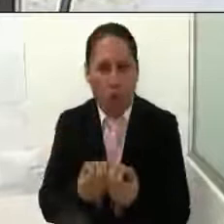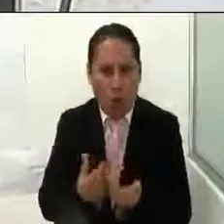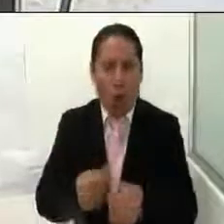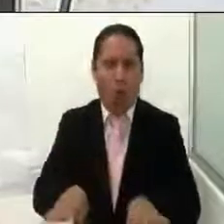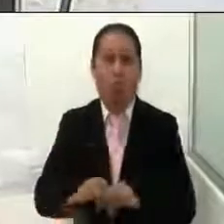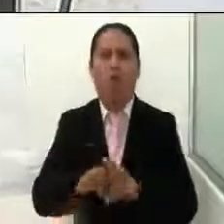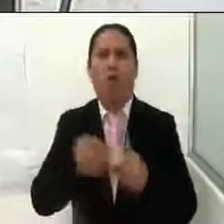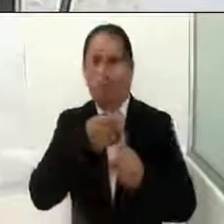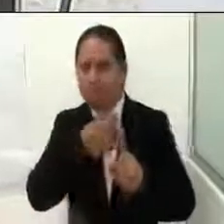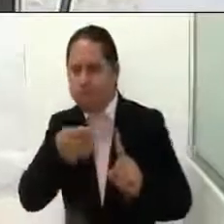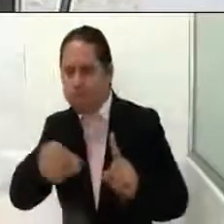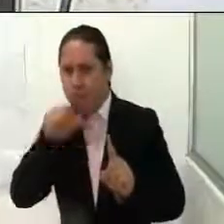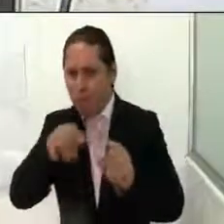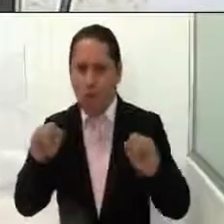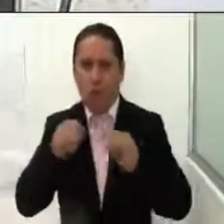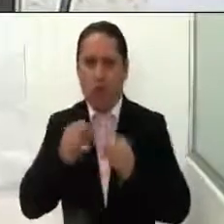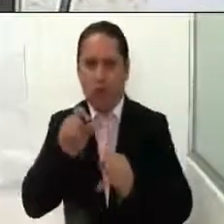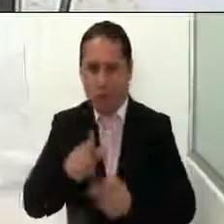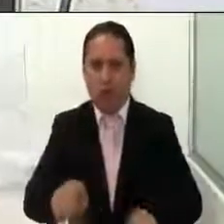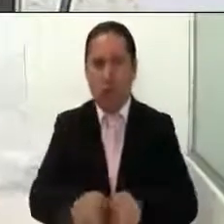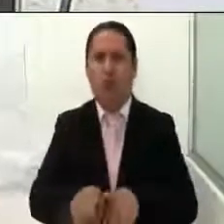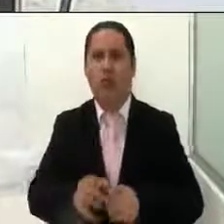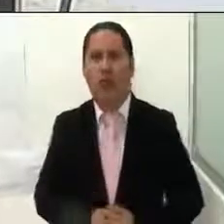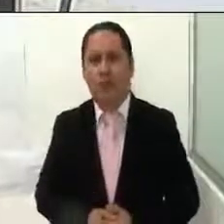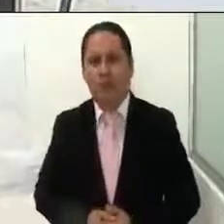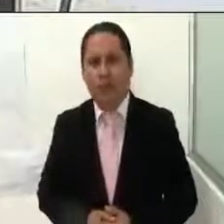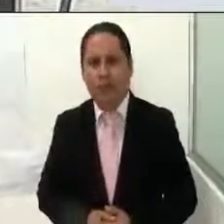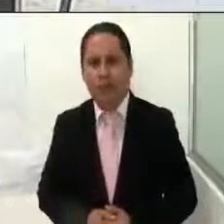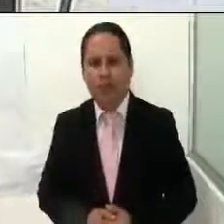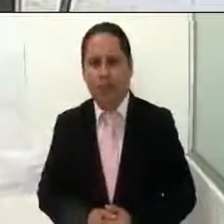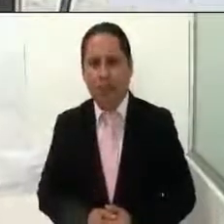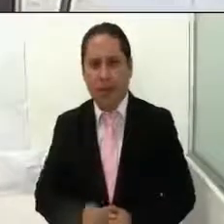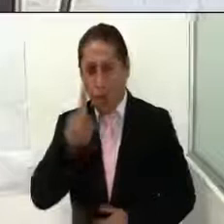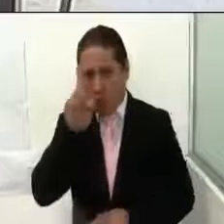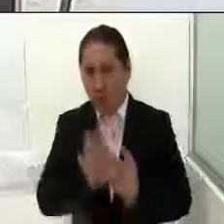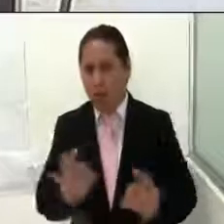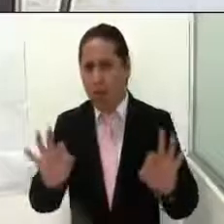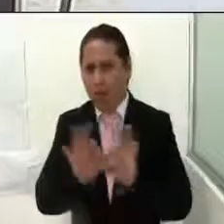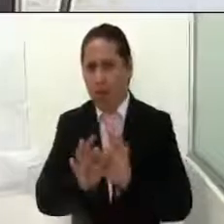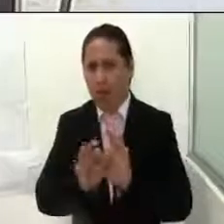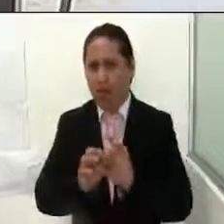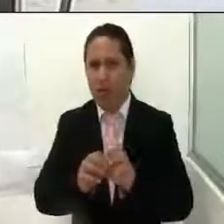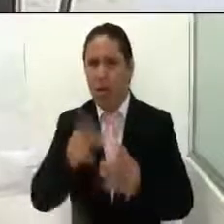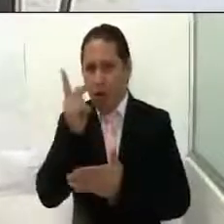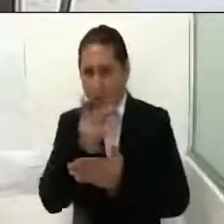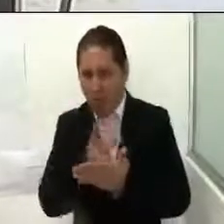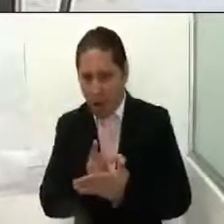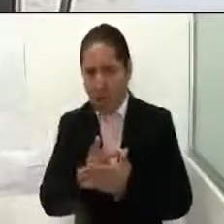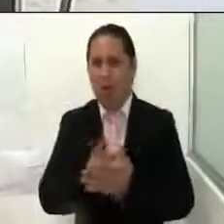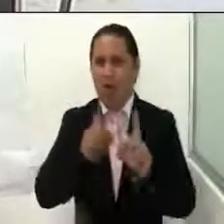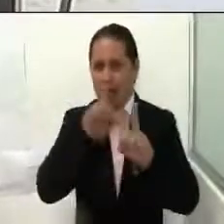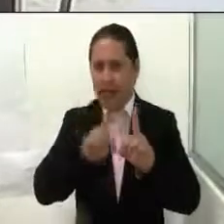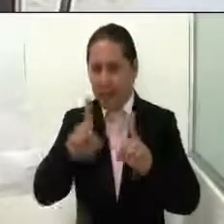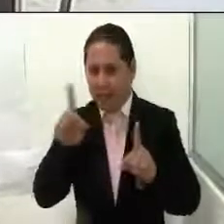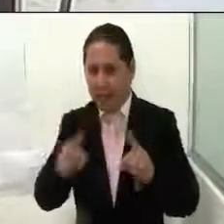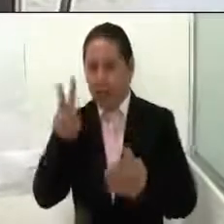de este órgano jurisdiccional una de las prioridades establecidas en el plan estatal de desarrollo 2013